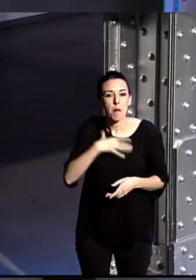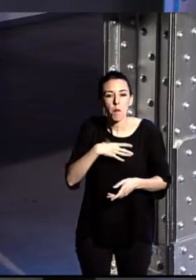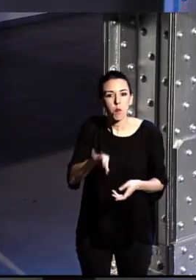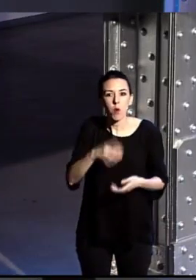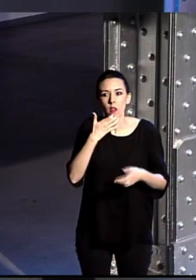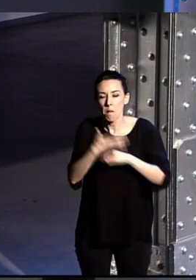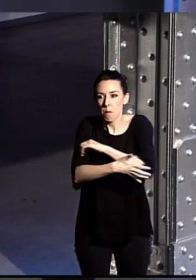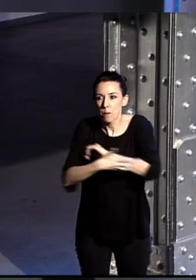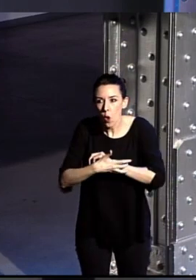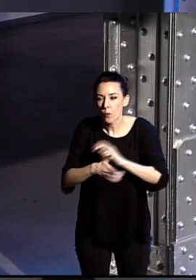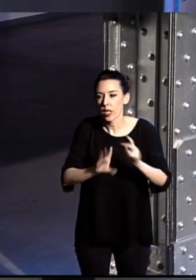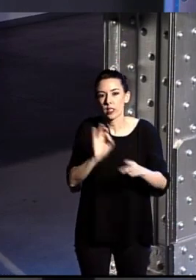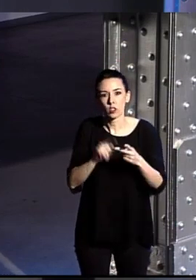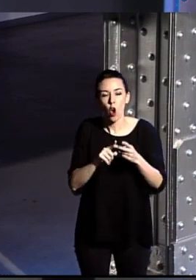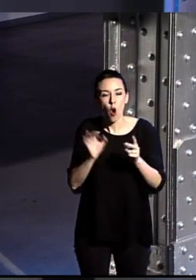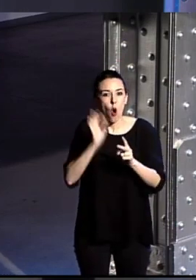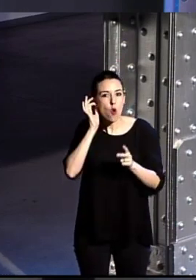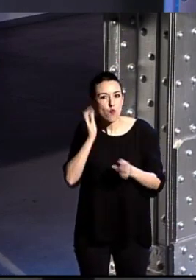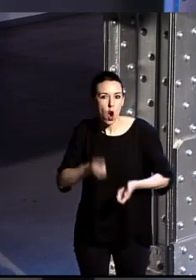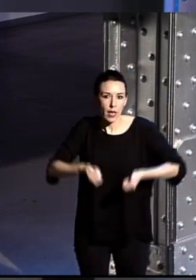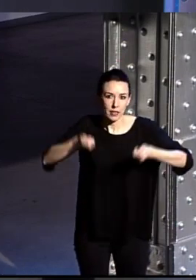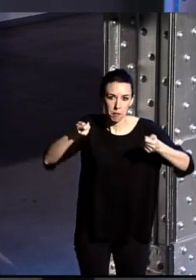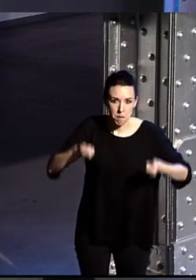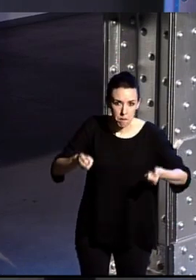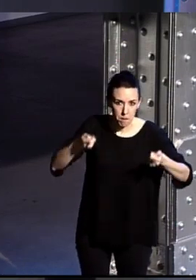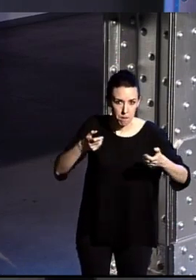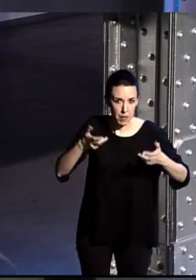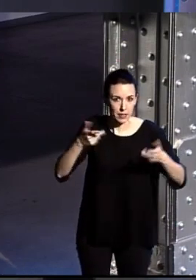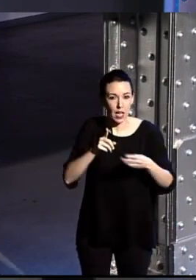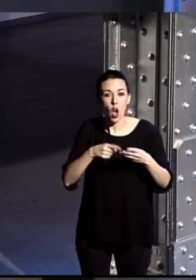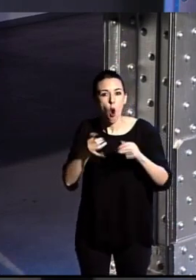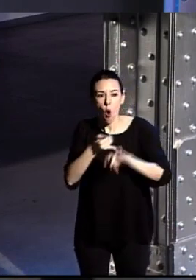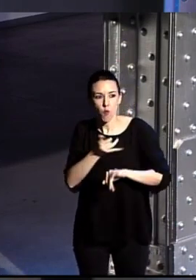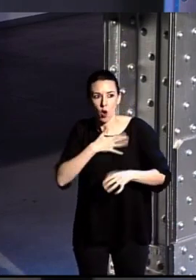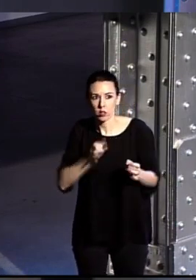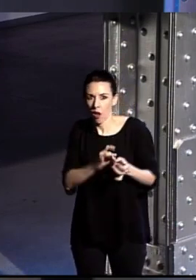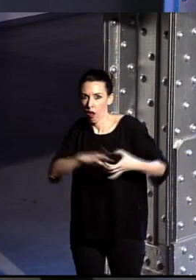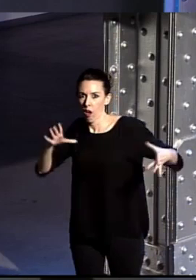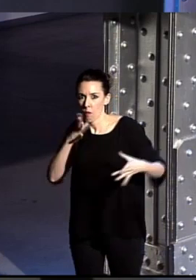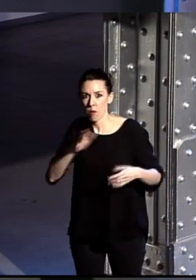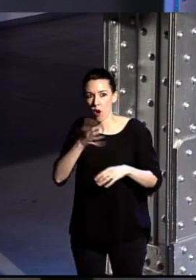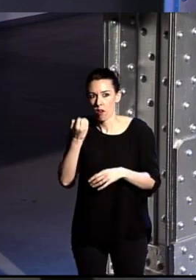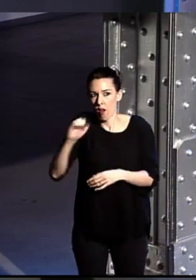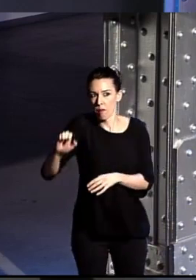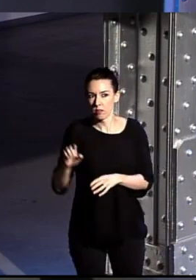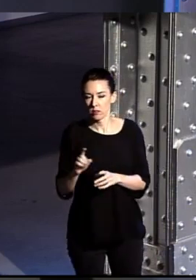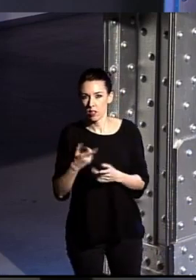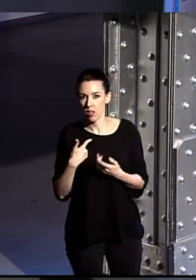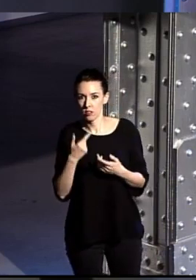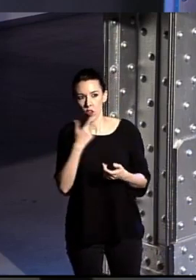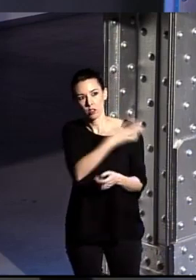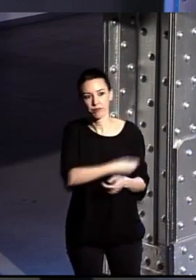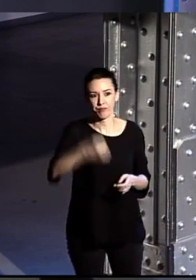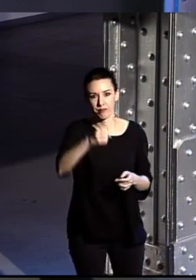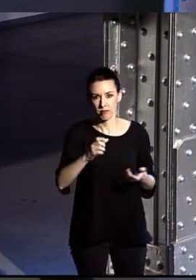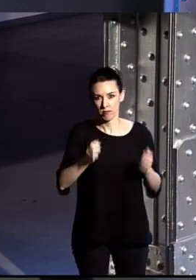ser mendigas, mujeres pesadas, mujeres cuyos maridos se querían desembarazar de ellas porque tenían una amiga, entonces las llevaban al